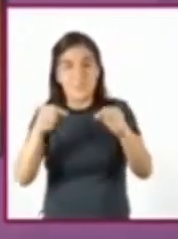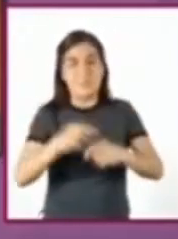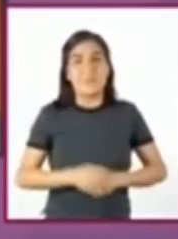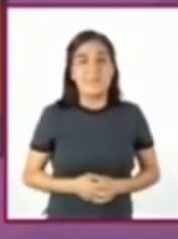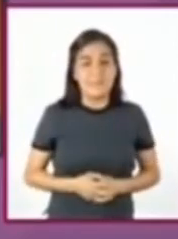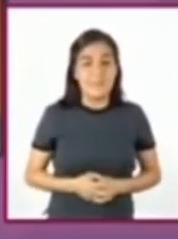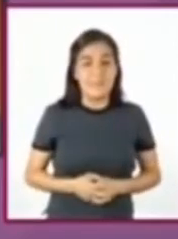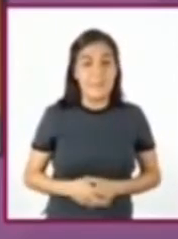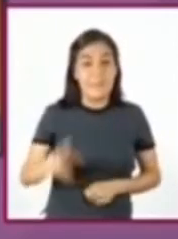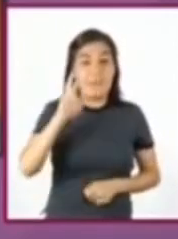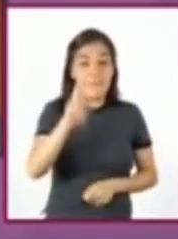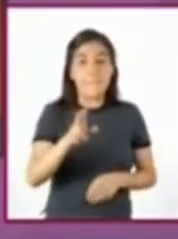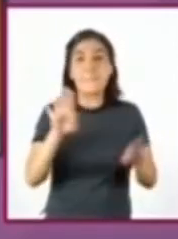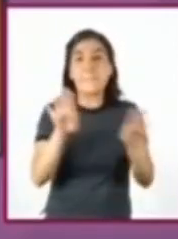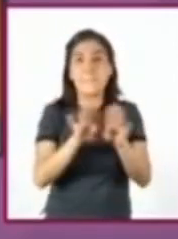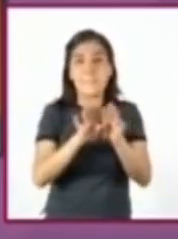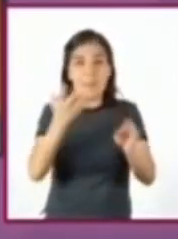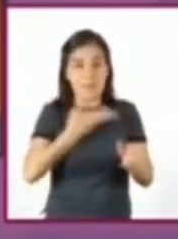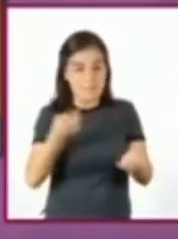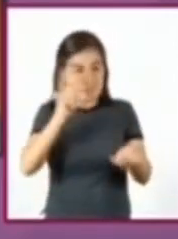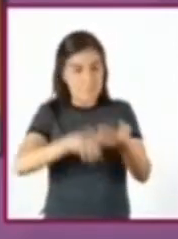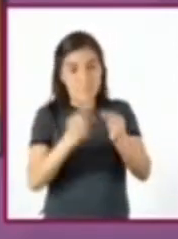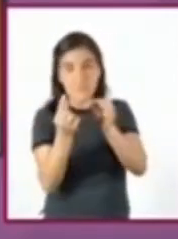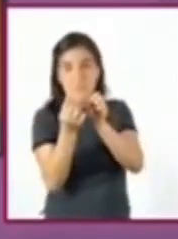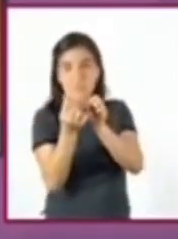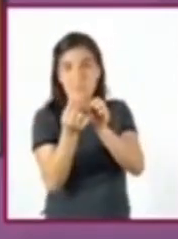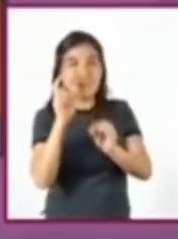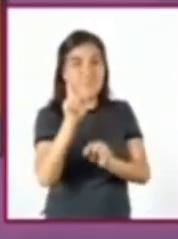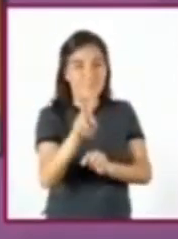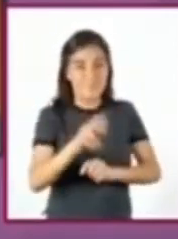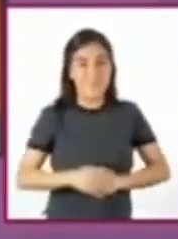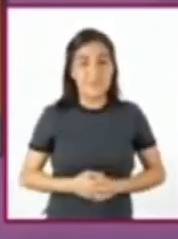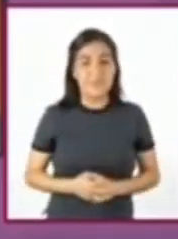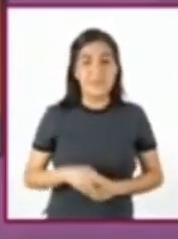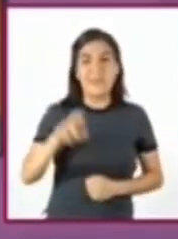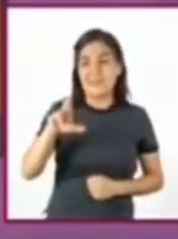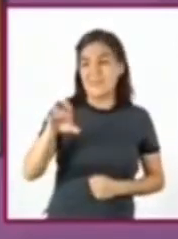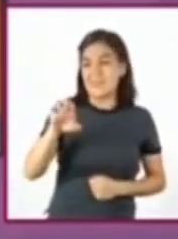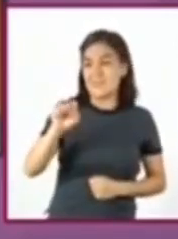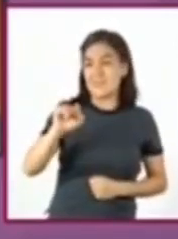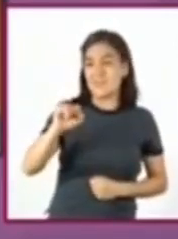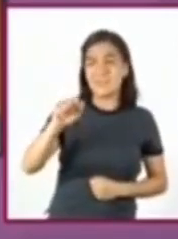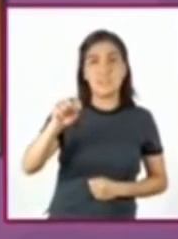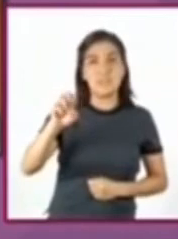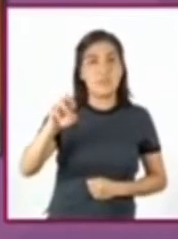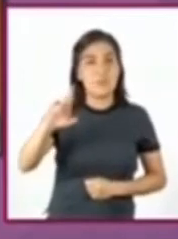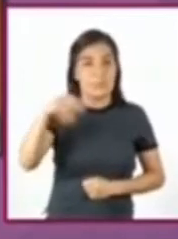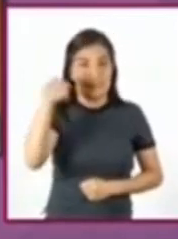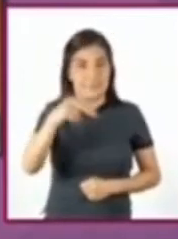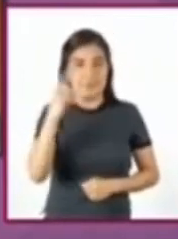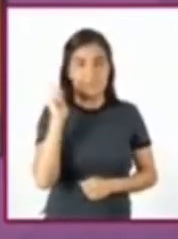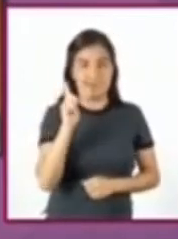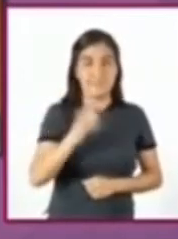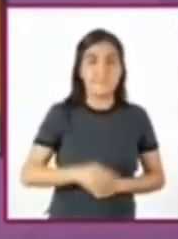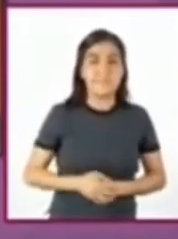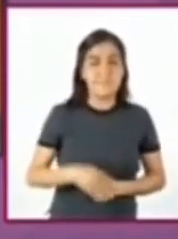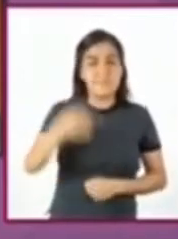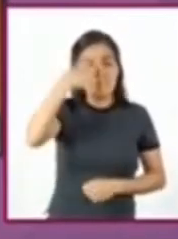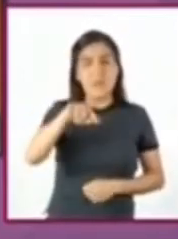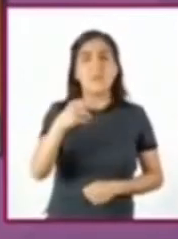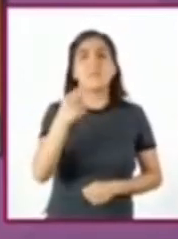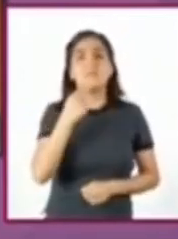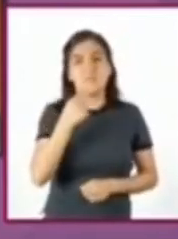Podemos ver que ya se encuentra conectado un componente. Este es un resistor. Se utilizan para limitar el valor